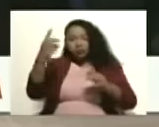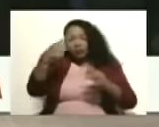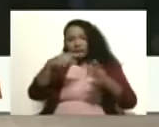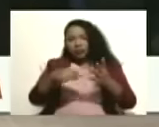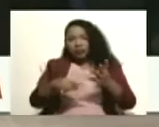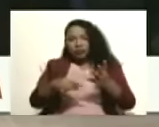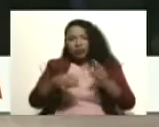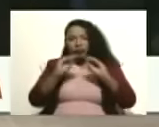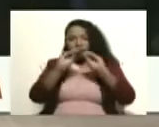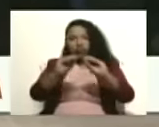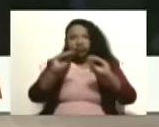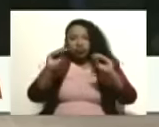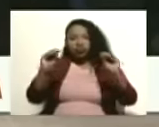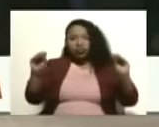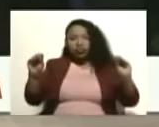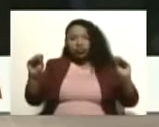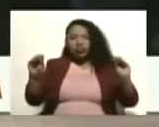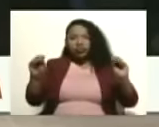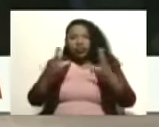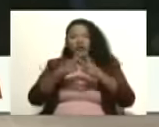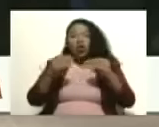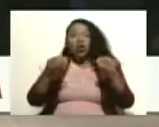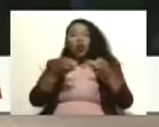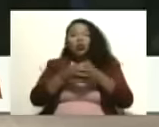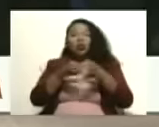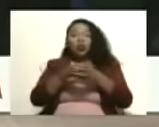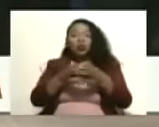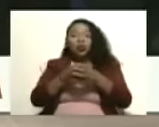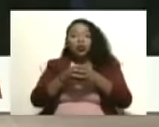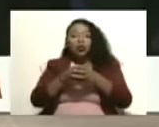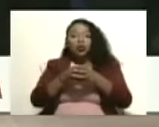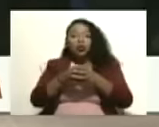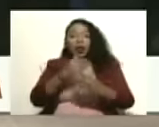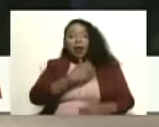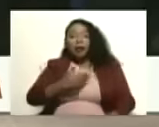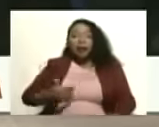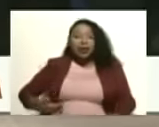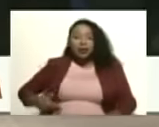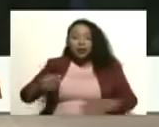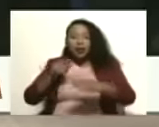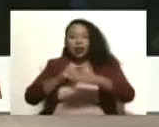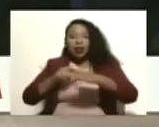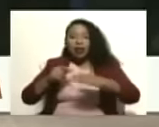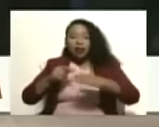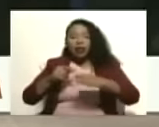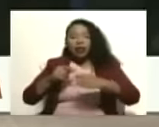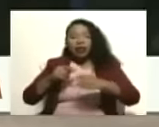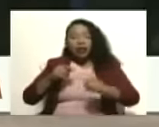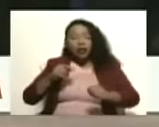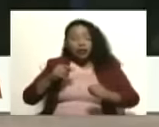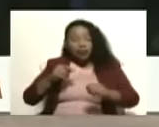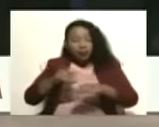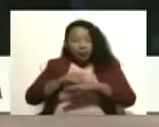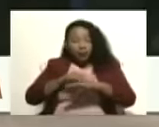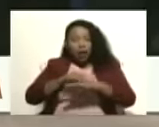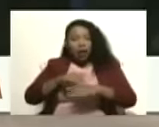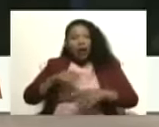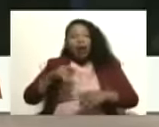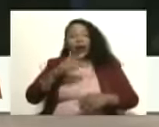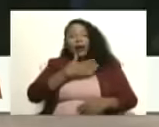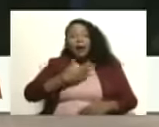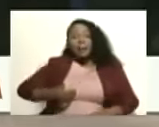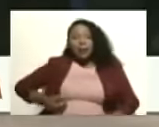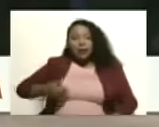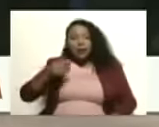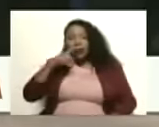de convocatoria a todos los sectores con el presidente de la República Bolivariana de Venezuela, Nicolás Maduro Moros, a